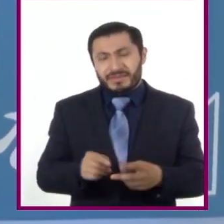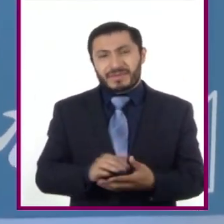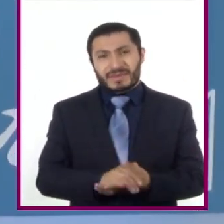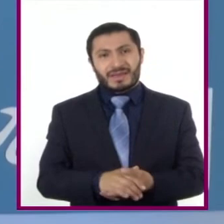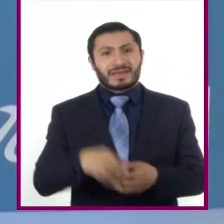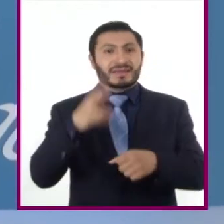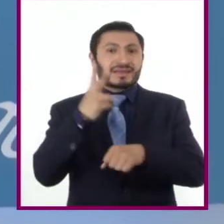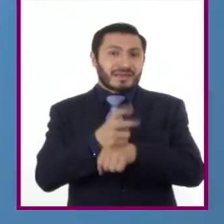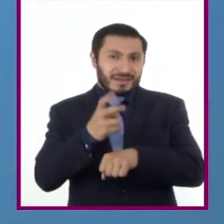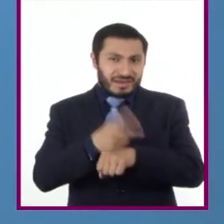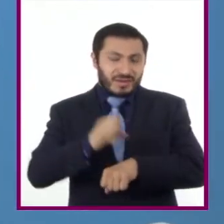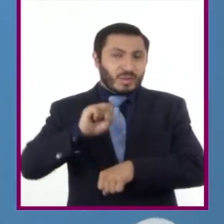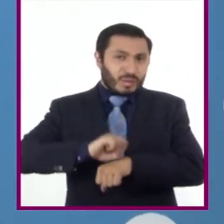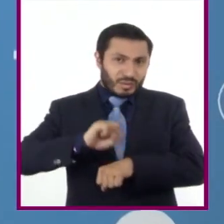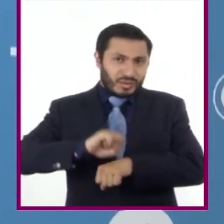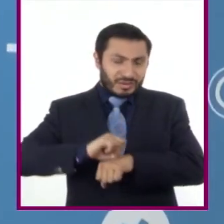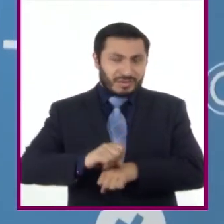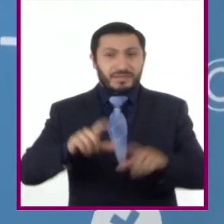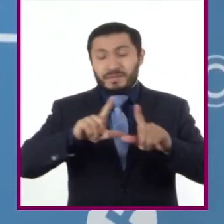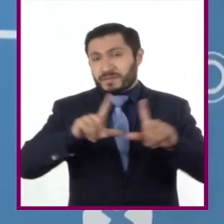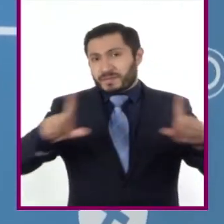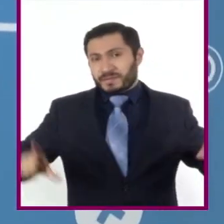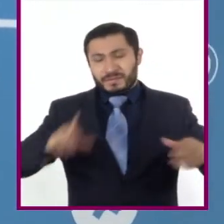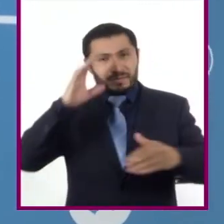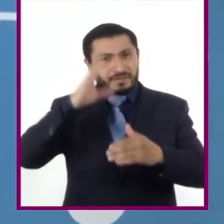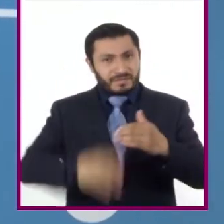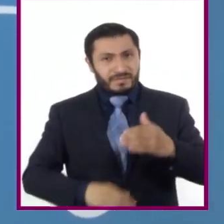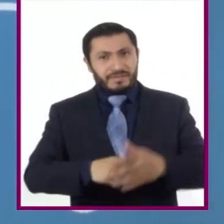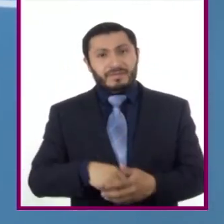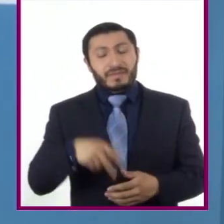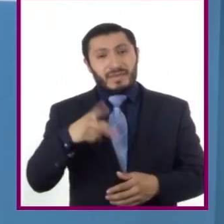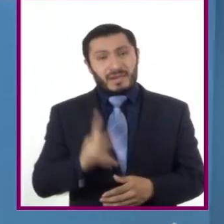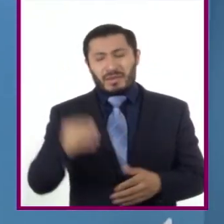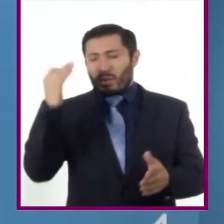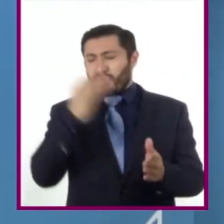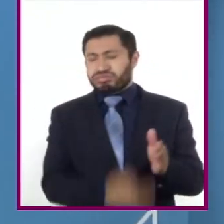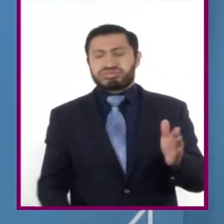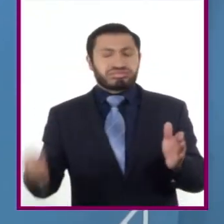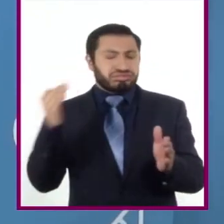de matemáticas. Listo, terminamos, pero aún nos queda